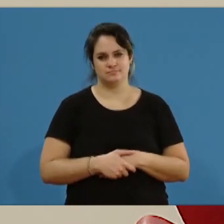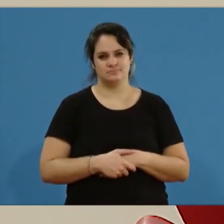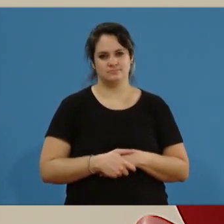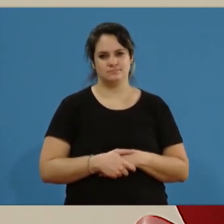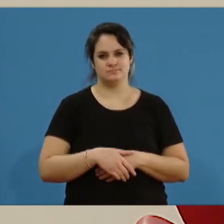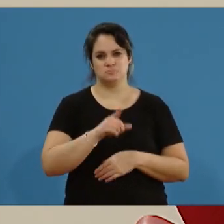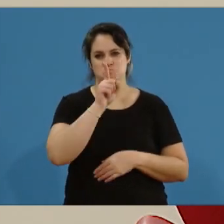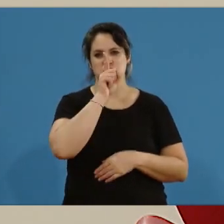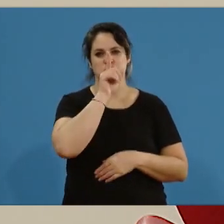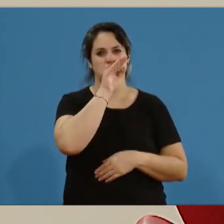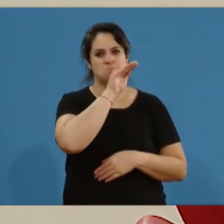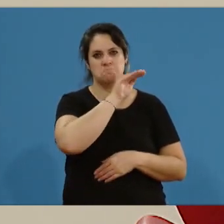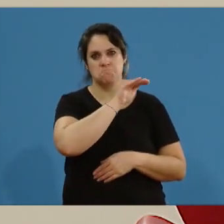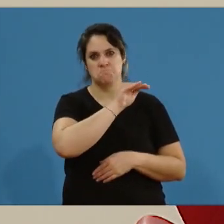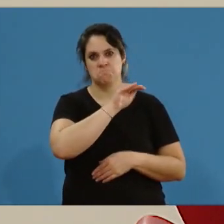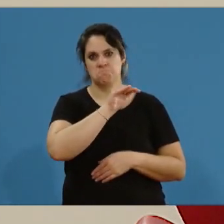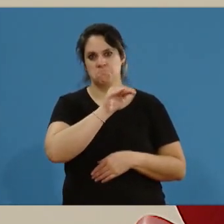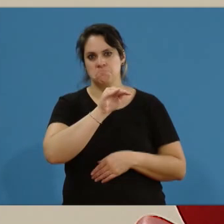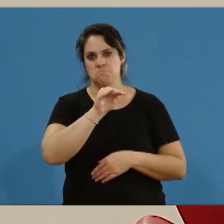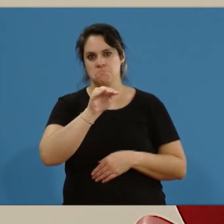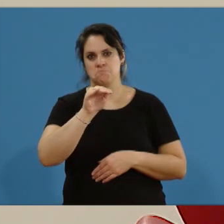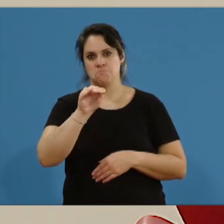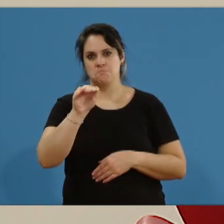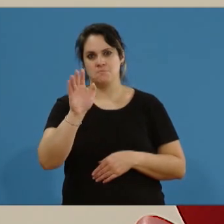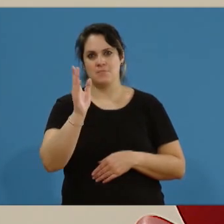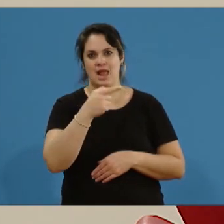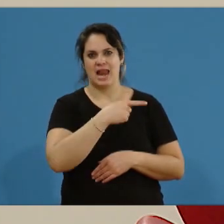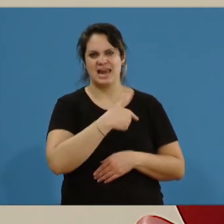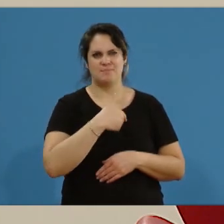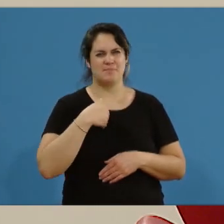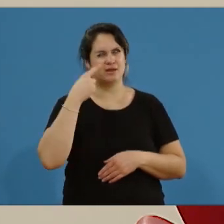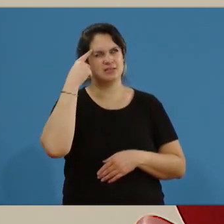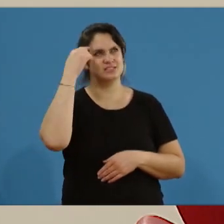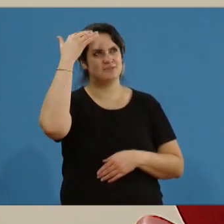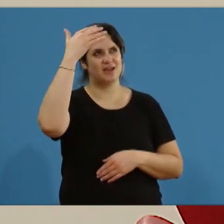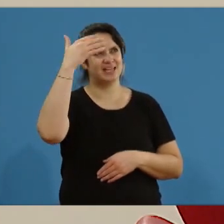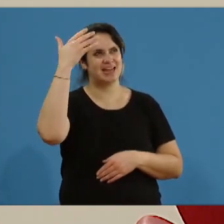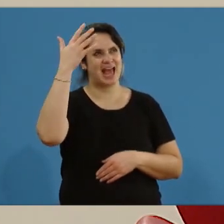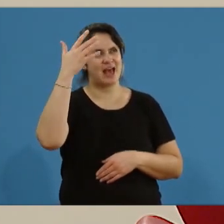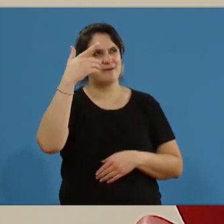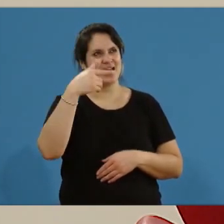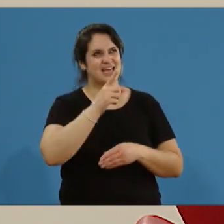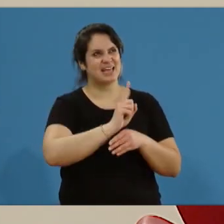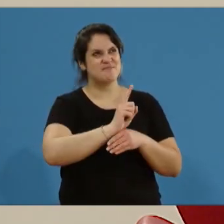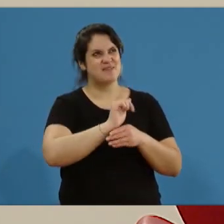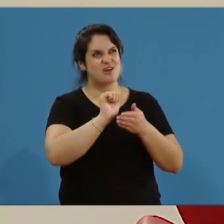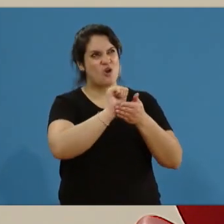Un silencio que se imagina bañando y dando de comer al perro.